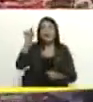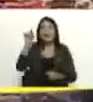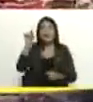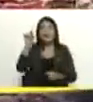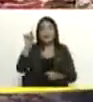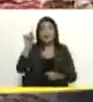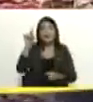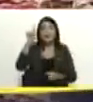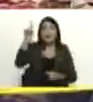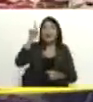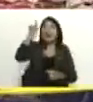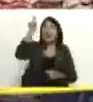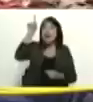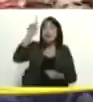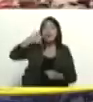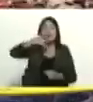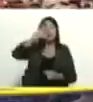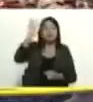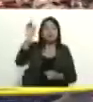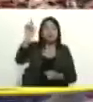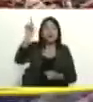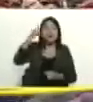en el cielo le decimos,